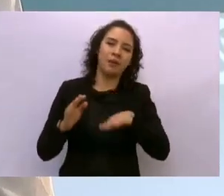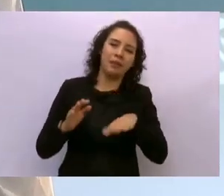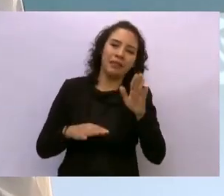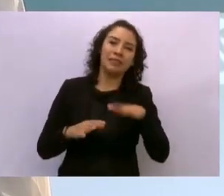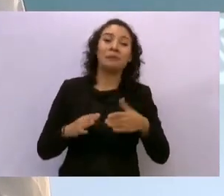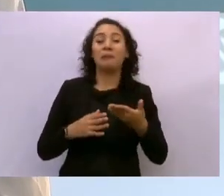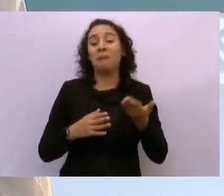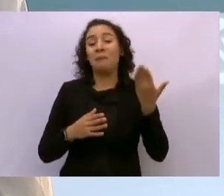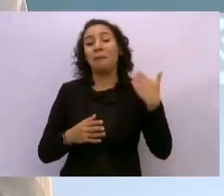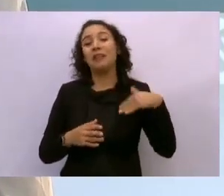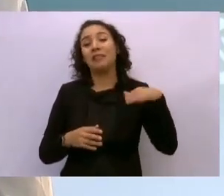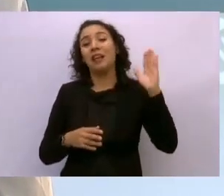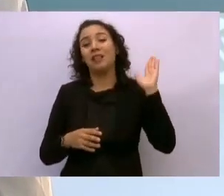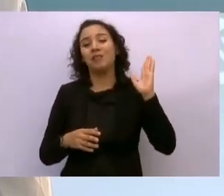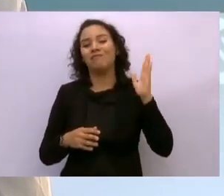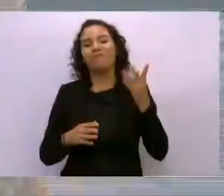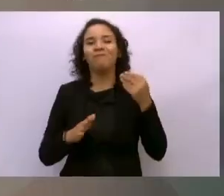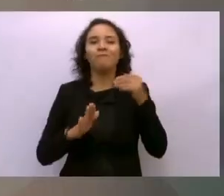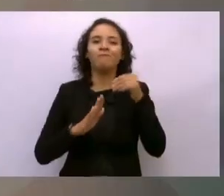echó a perder,